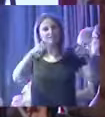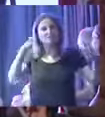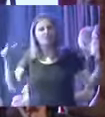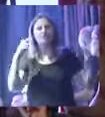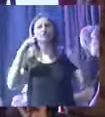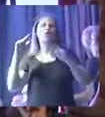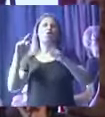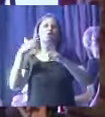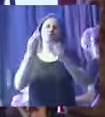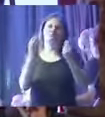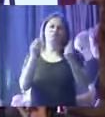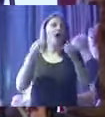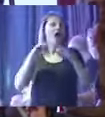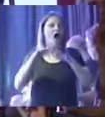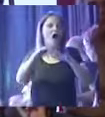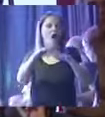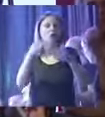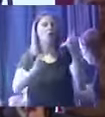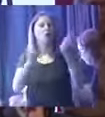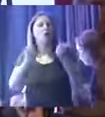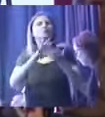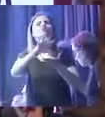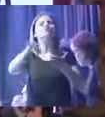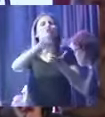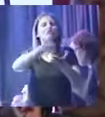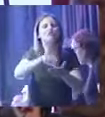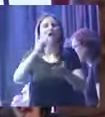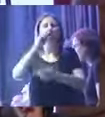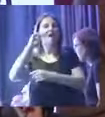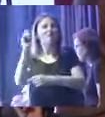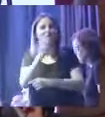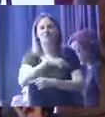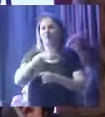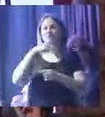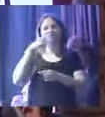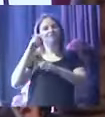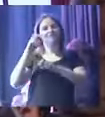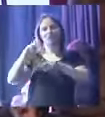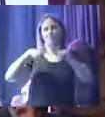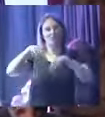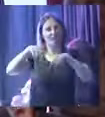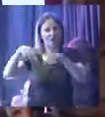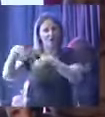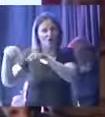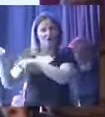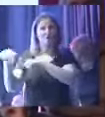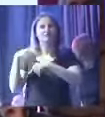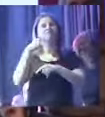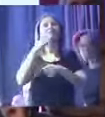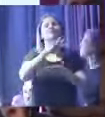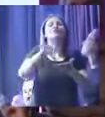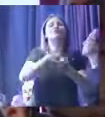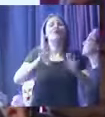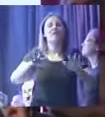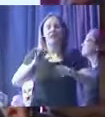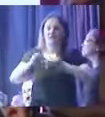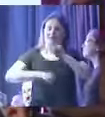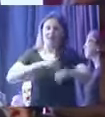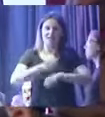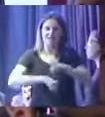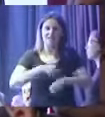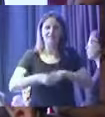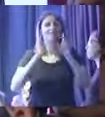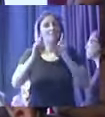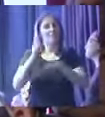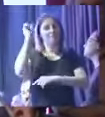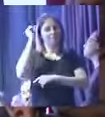parque automotor, es la ciudad de la velocidad y los peatones, es el lugar de los ciclistas y el transporte